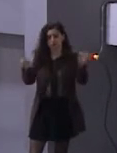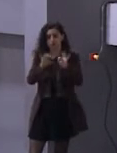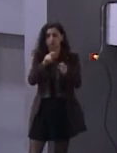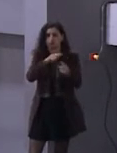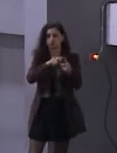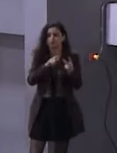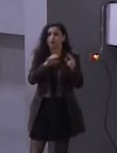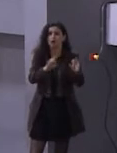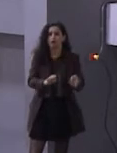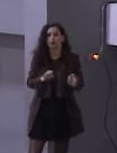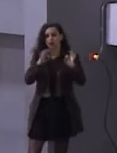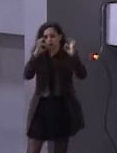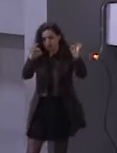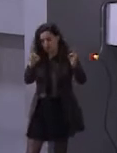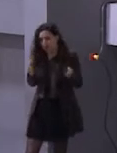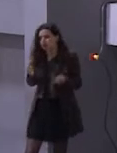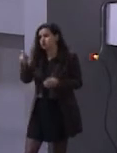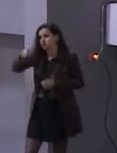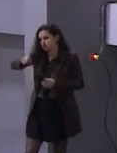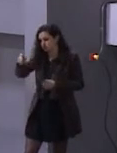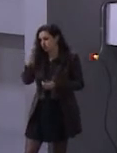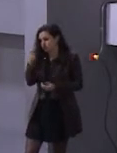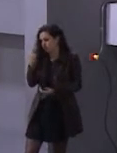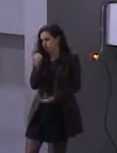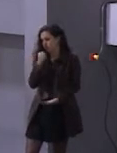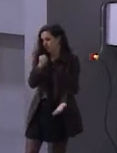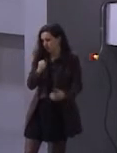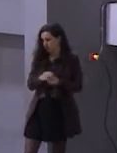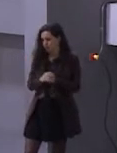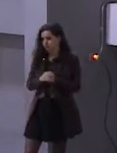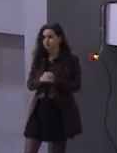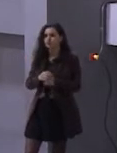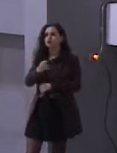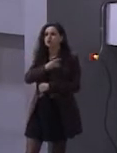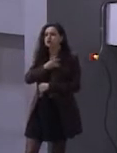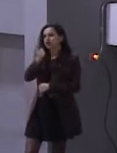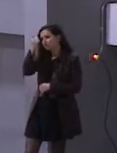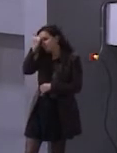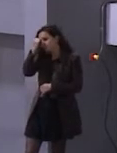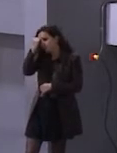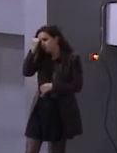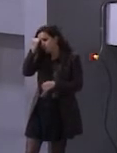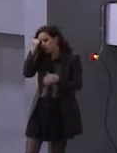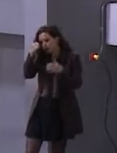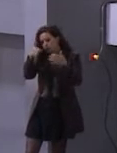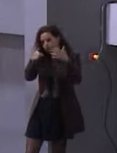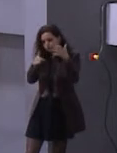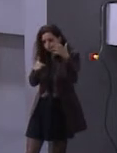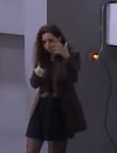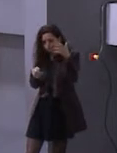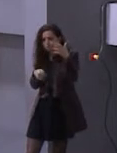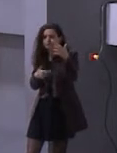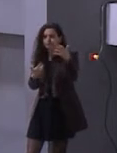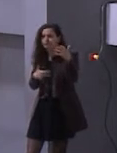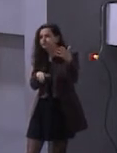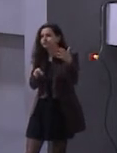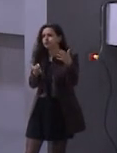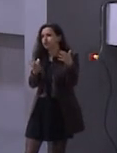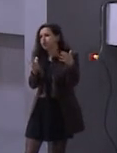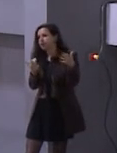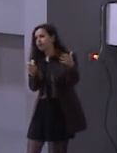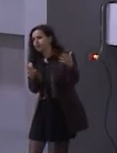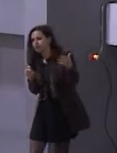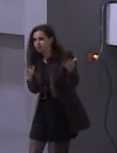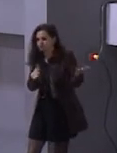requieren pues bastantes recursos. Y la Universidad Pedagógica está un poco como en la mitad de toda esa distribución, pero